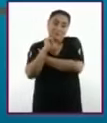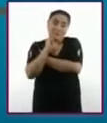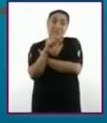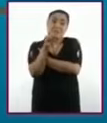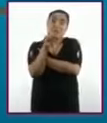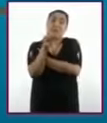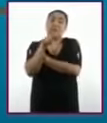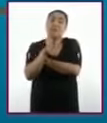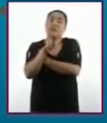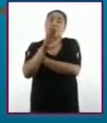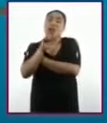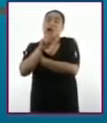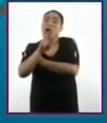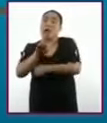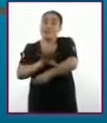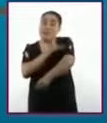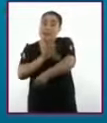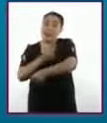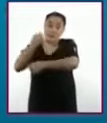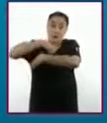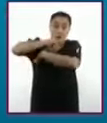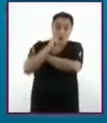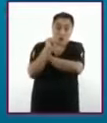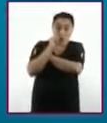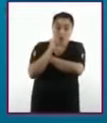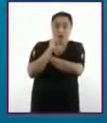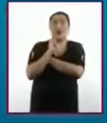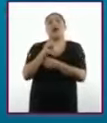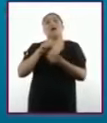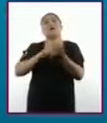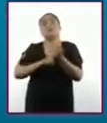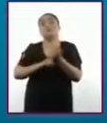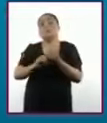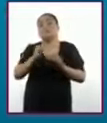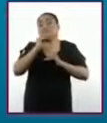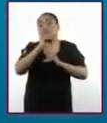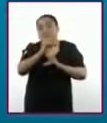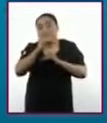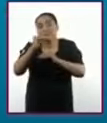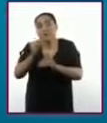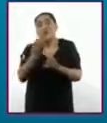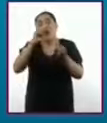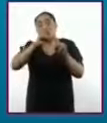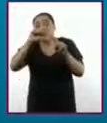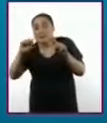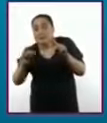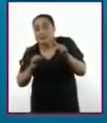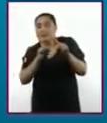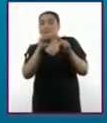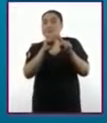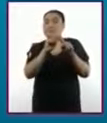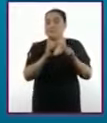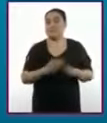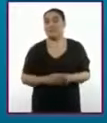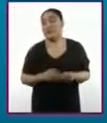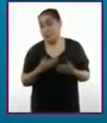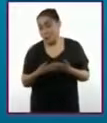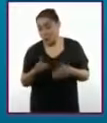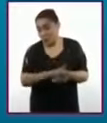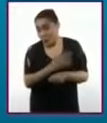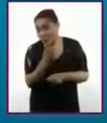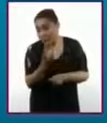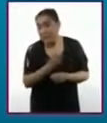de energía. Este patrón de transferencia de energía limita la longitud de las cadenas y las redes alimentarias, de tal manera